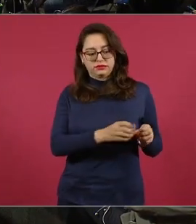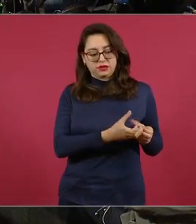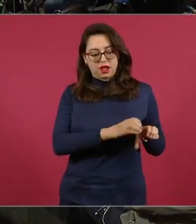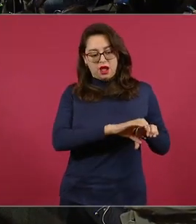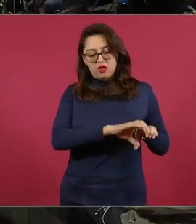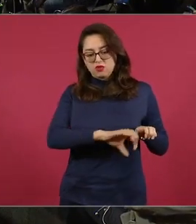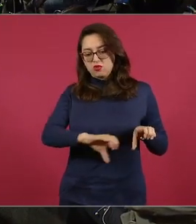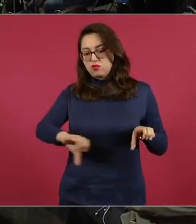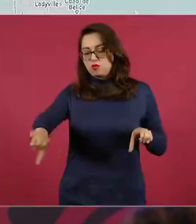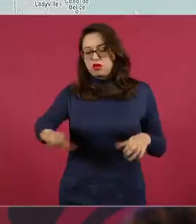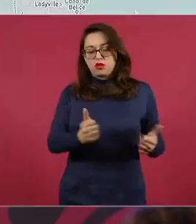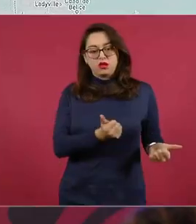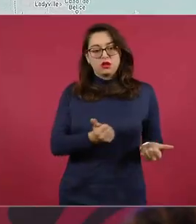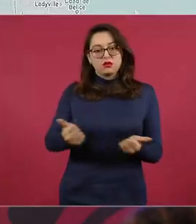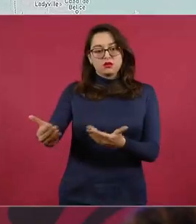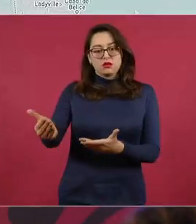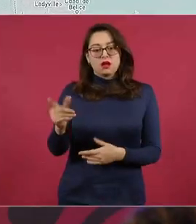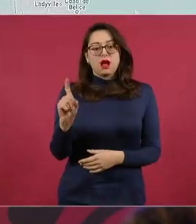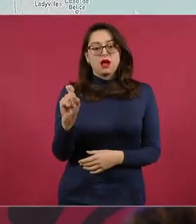Aquí el agua está